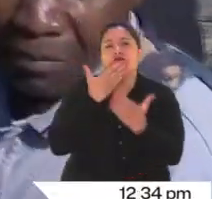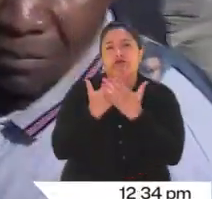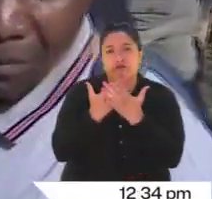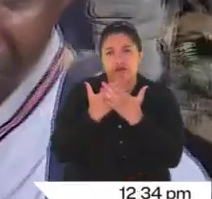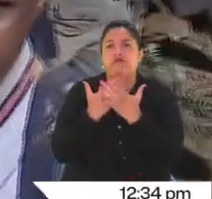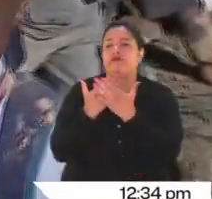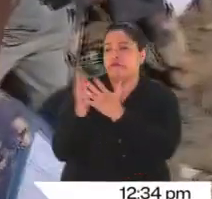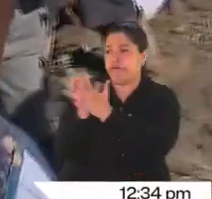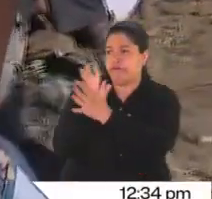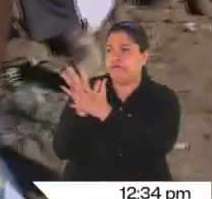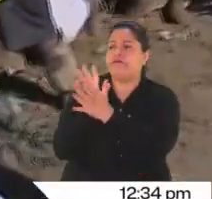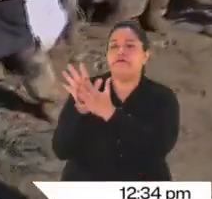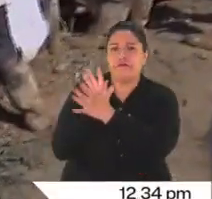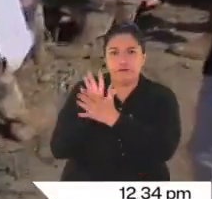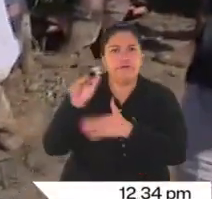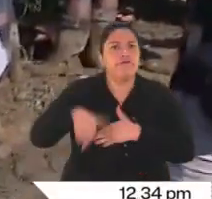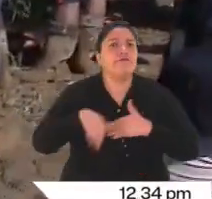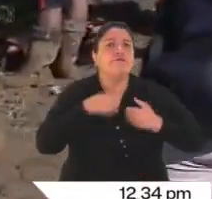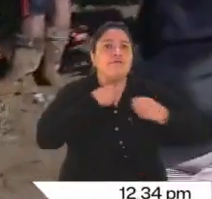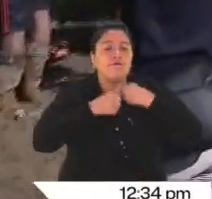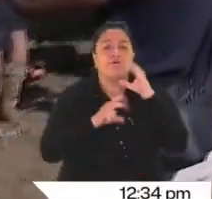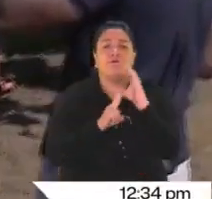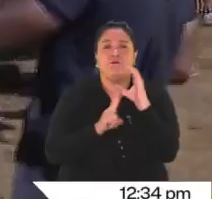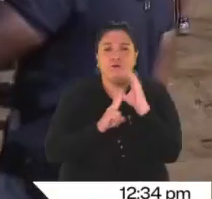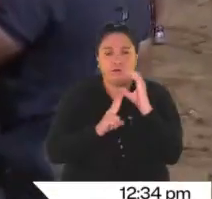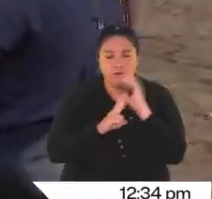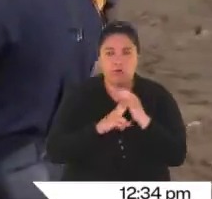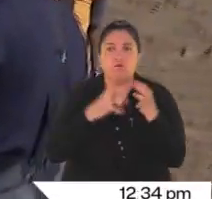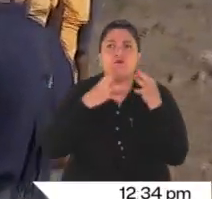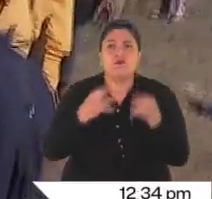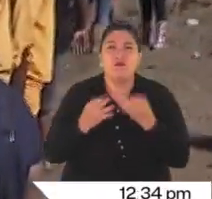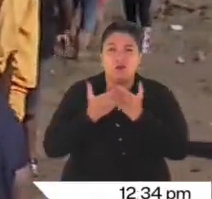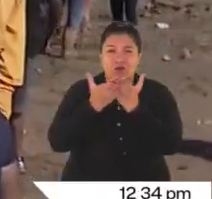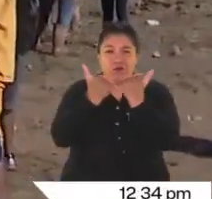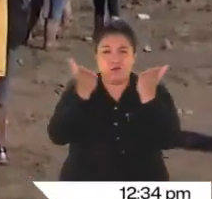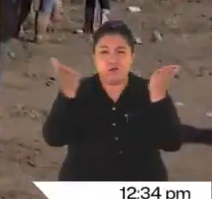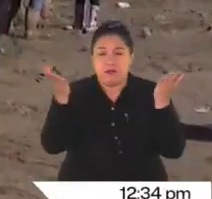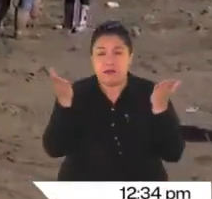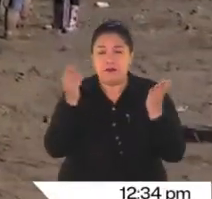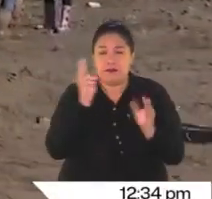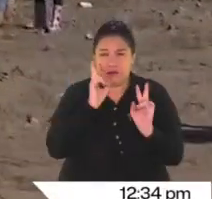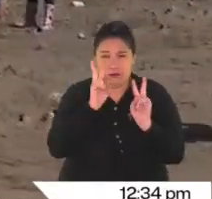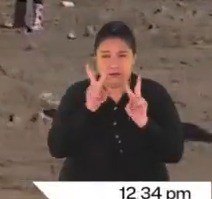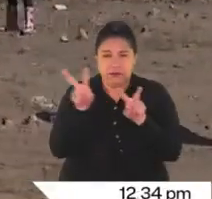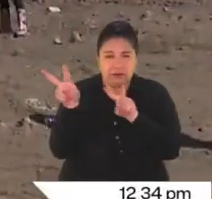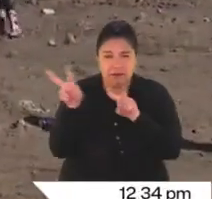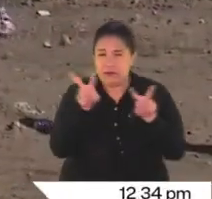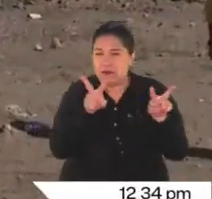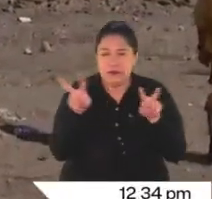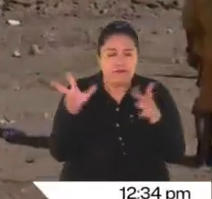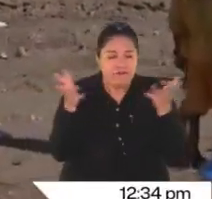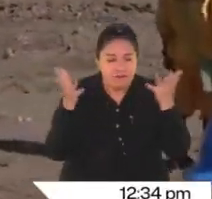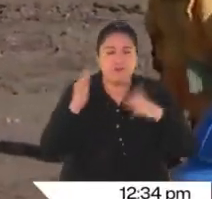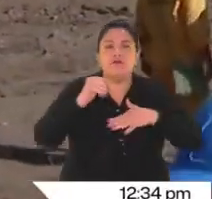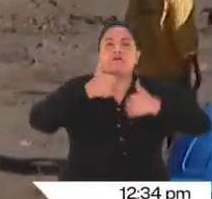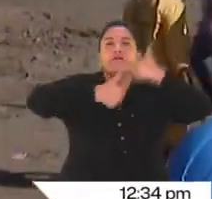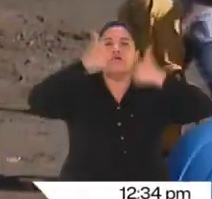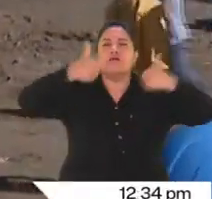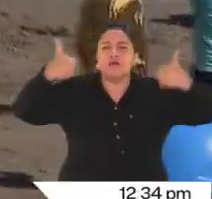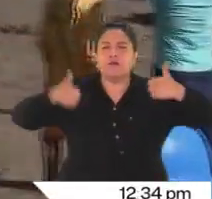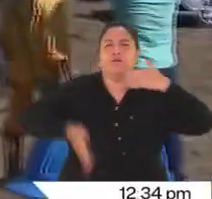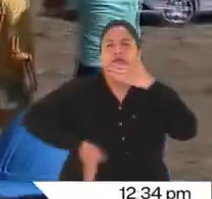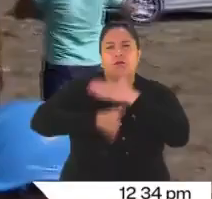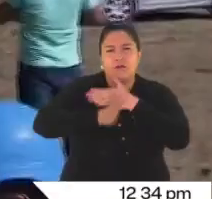hora en Noticias RCN. Lo que tenemos en este momento entonces para contarles es que las autoridades avanzan en